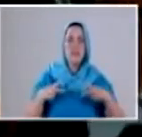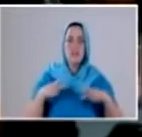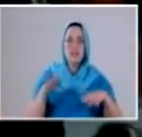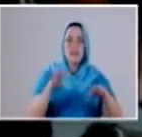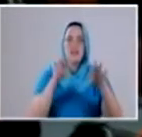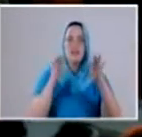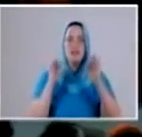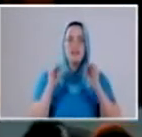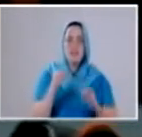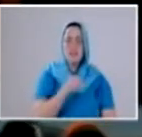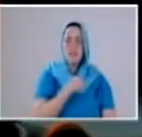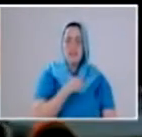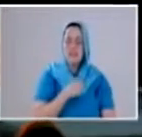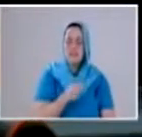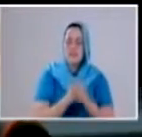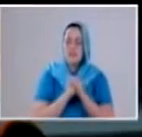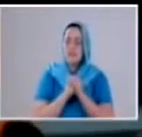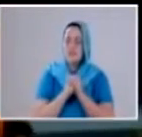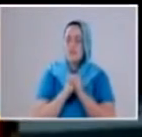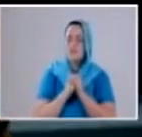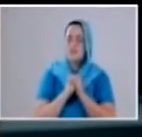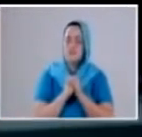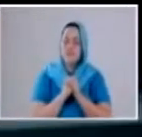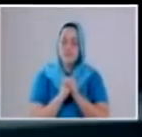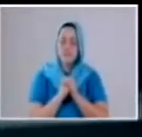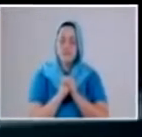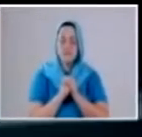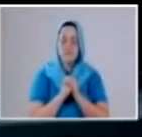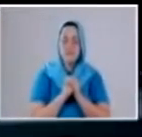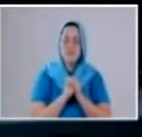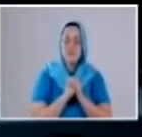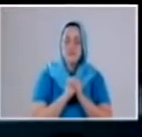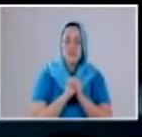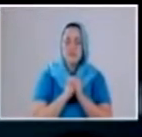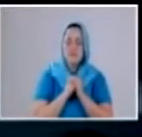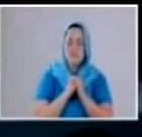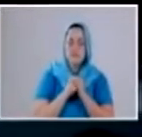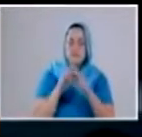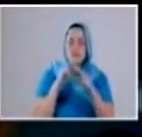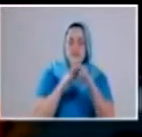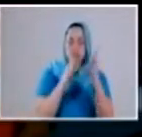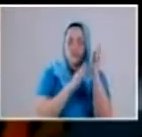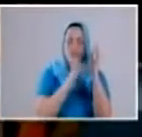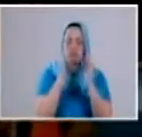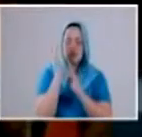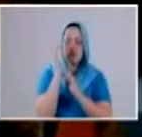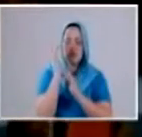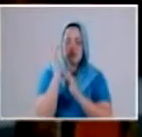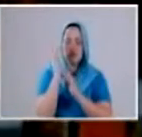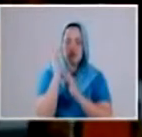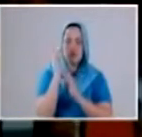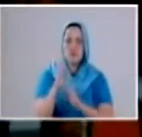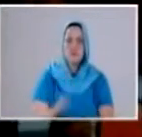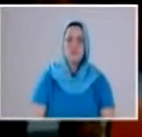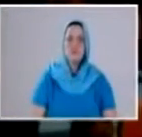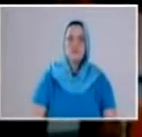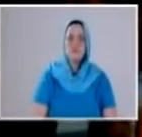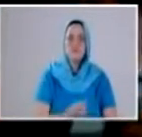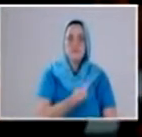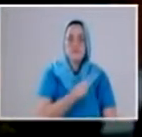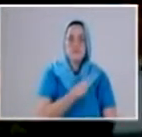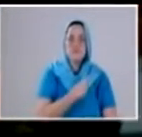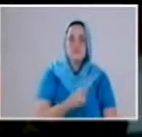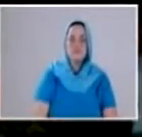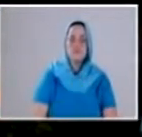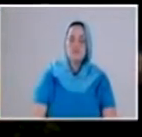véngase en el nombre de Jesús. Y si hay alguien que también va a aceptar al Señor Jesús, véngase y solo se lo deja saber a